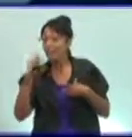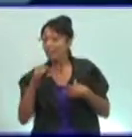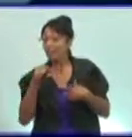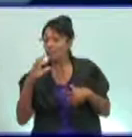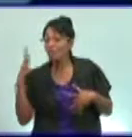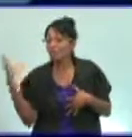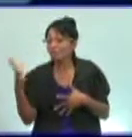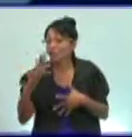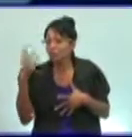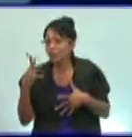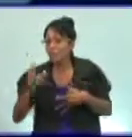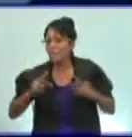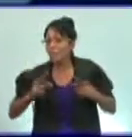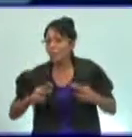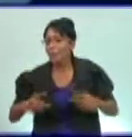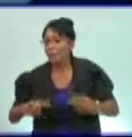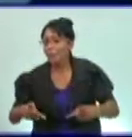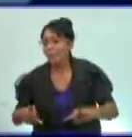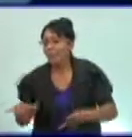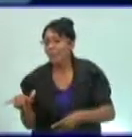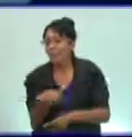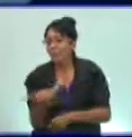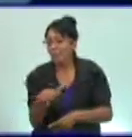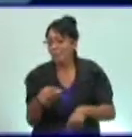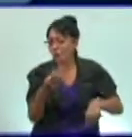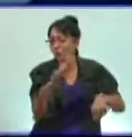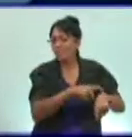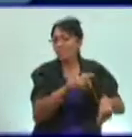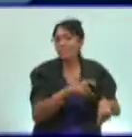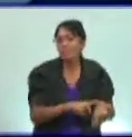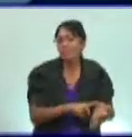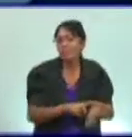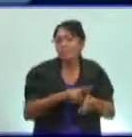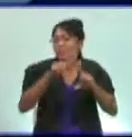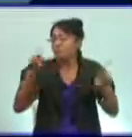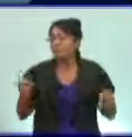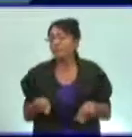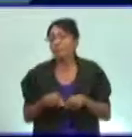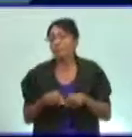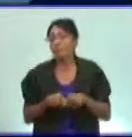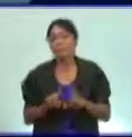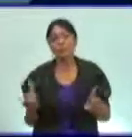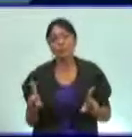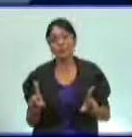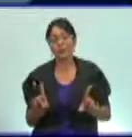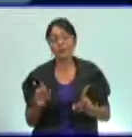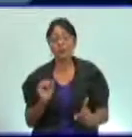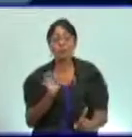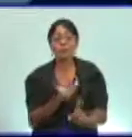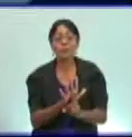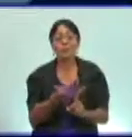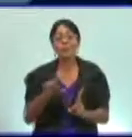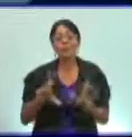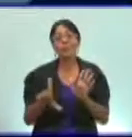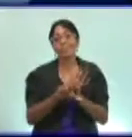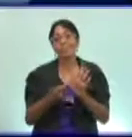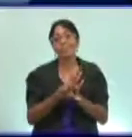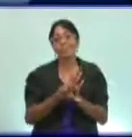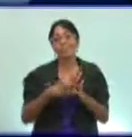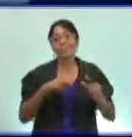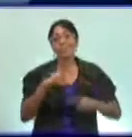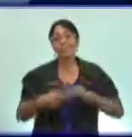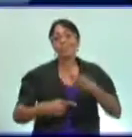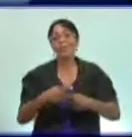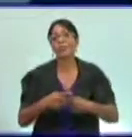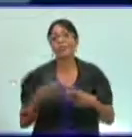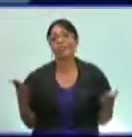se va a repetir de igual forma en el tiempo y en el espacio. Y eso es provocado por esta ley de continuidad de la evolución. Por